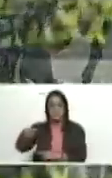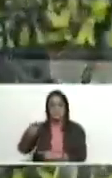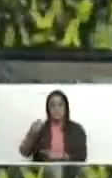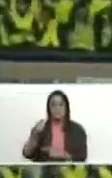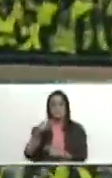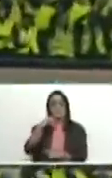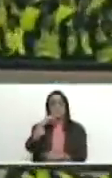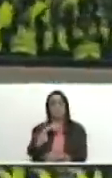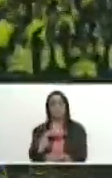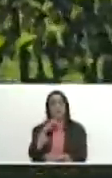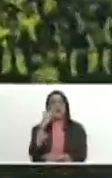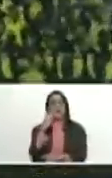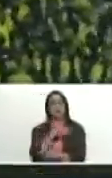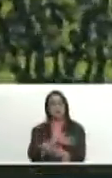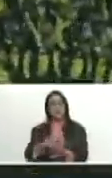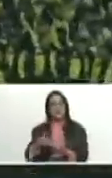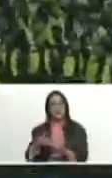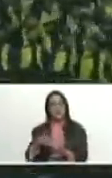cifra histórica de